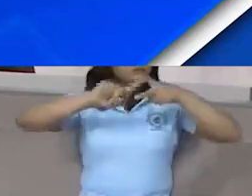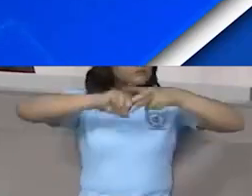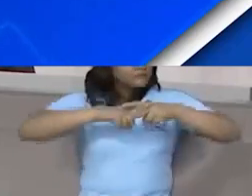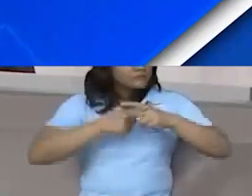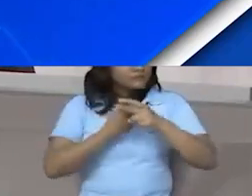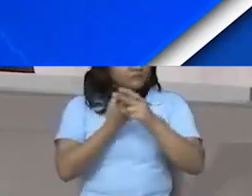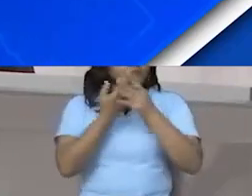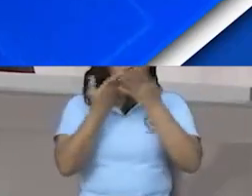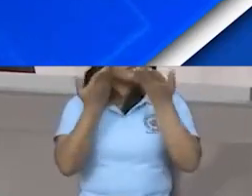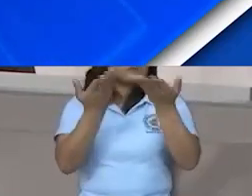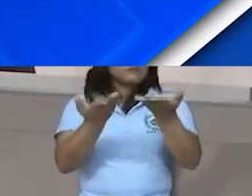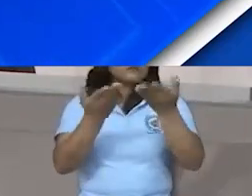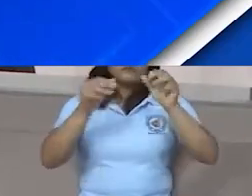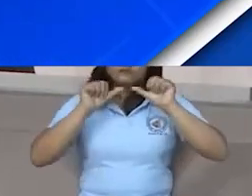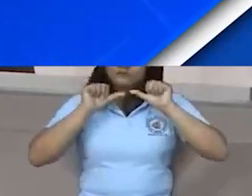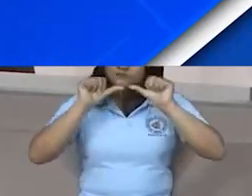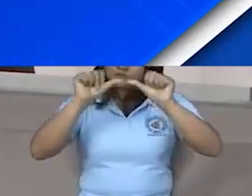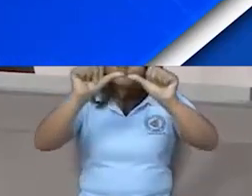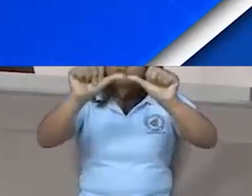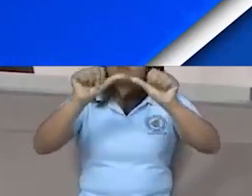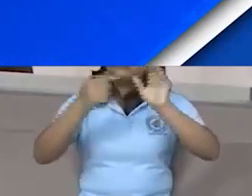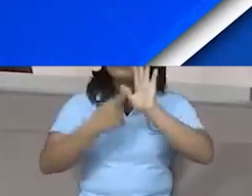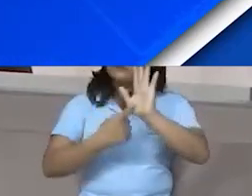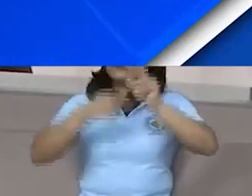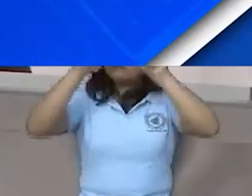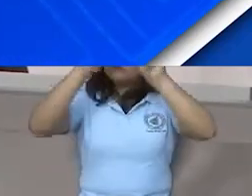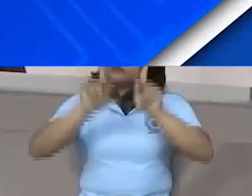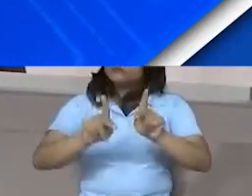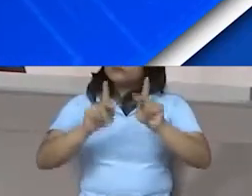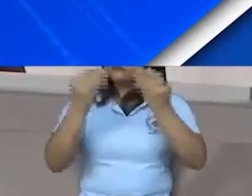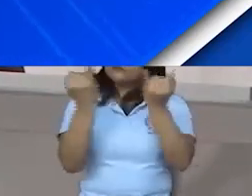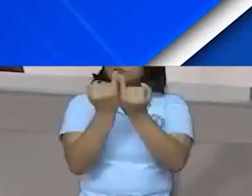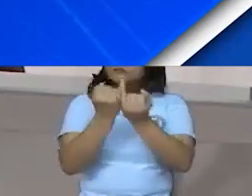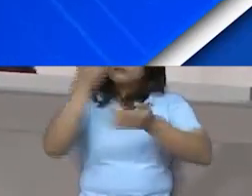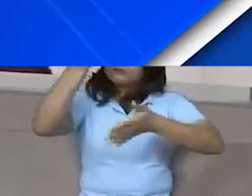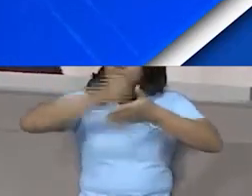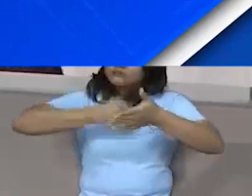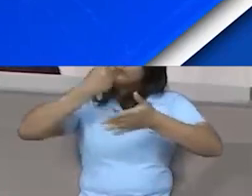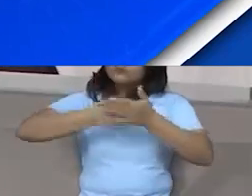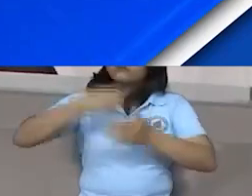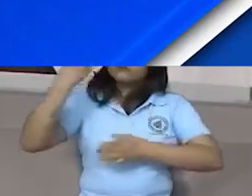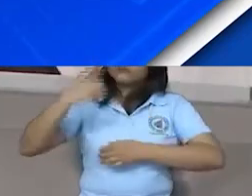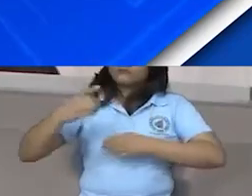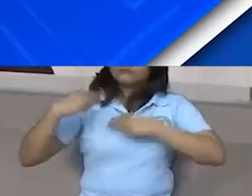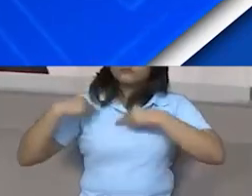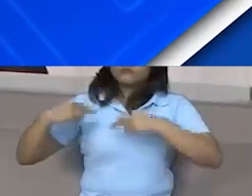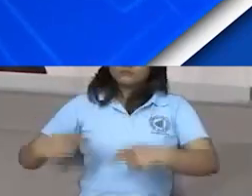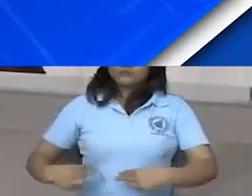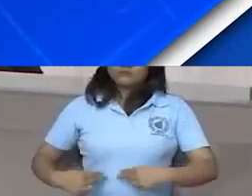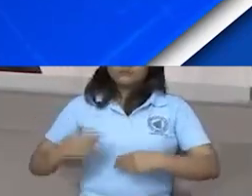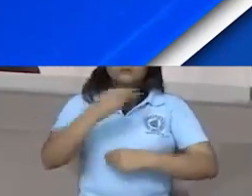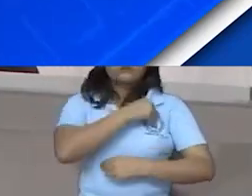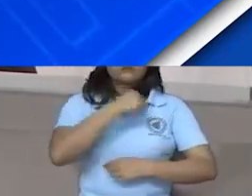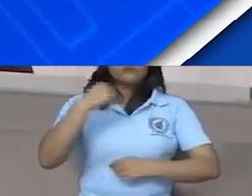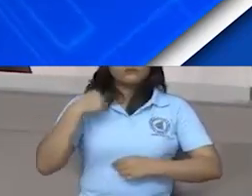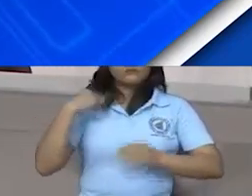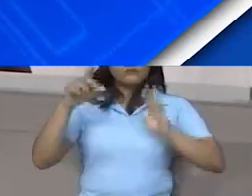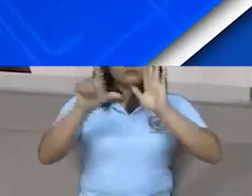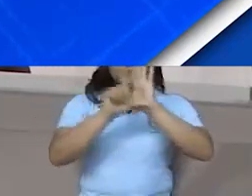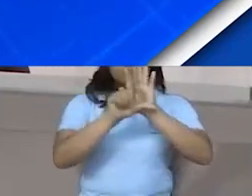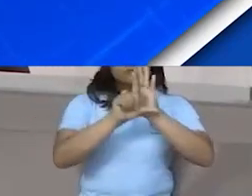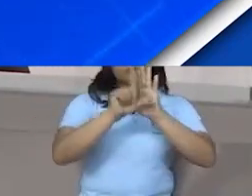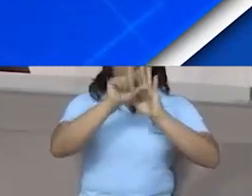ente sin solución de continuidad de la Procuraduría para la Defensa de los Derechos Humanos, creada mediante la ley